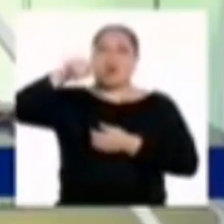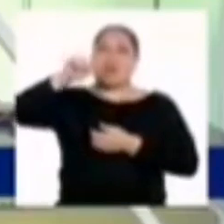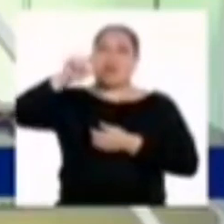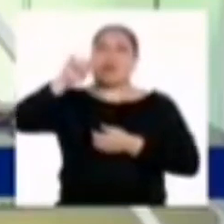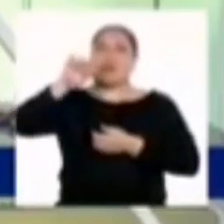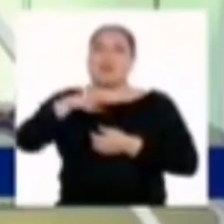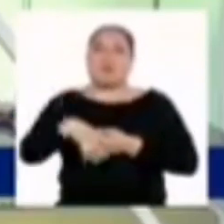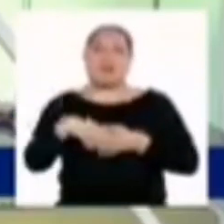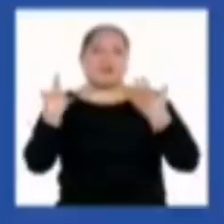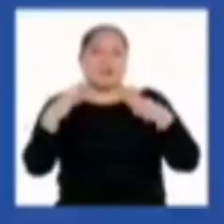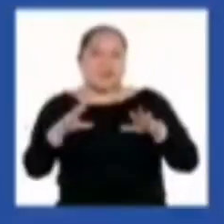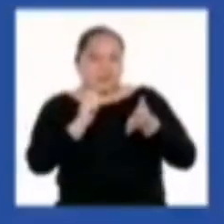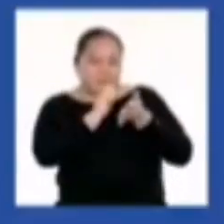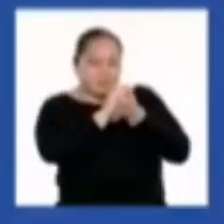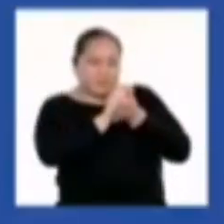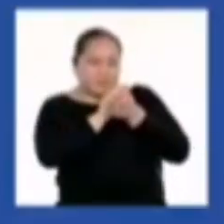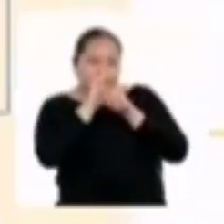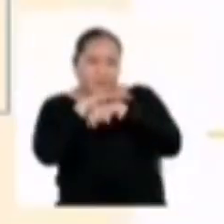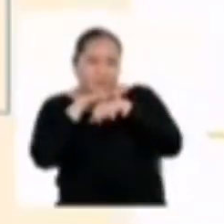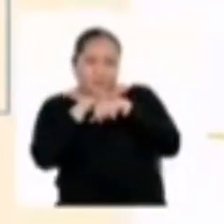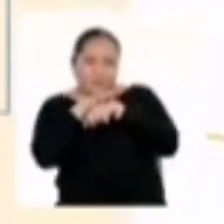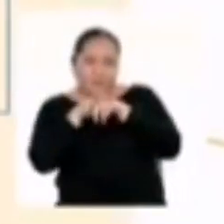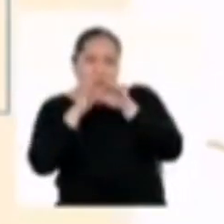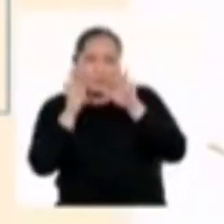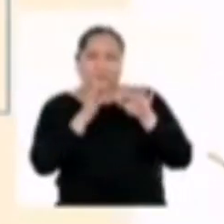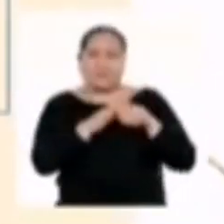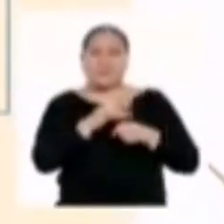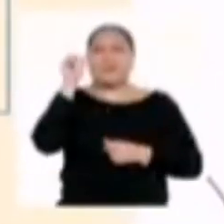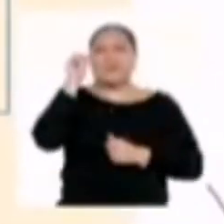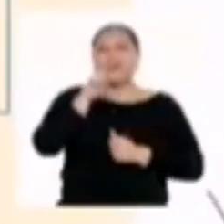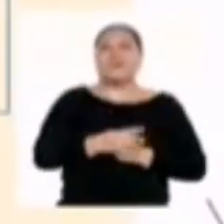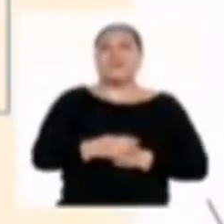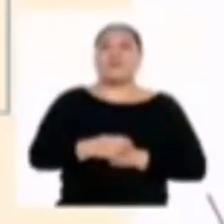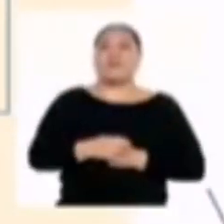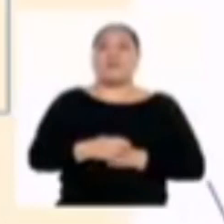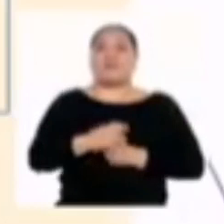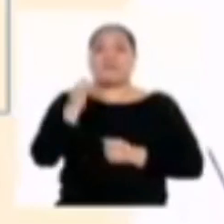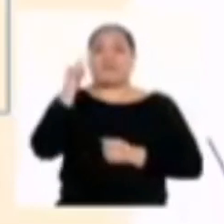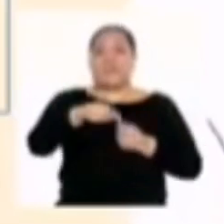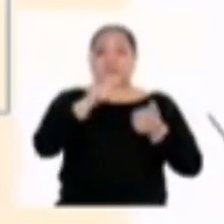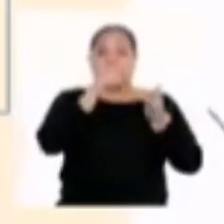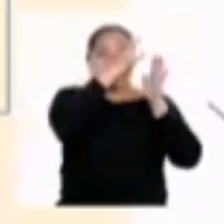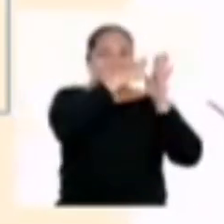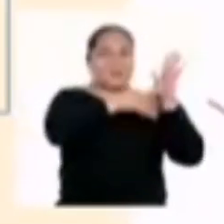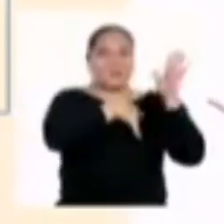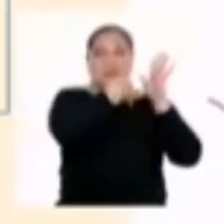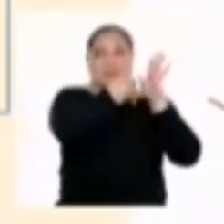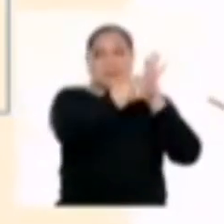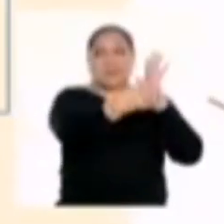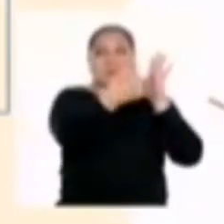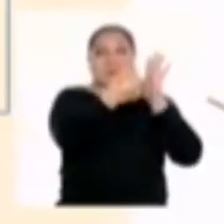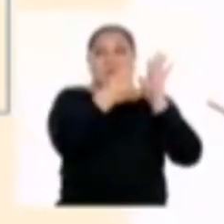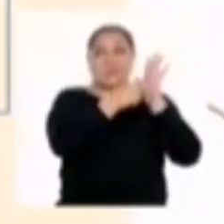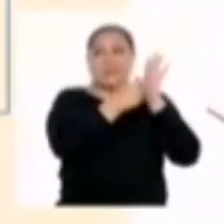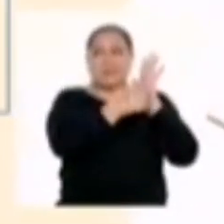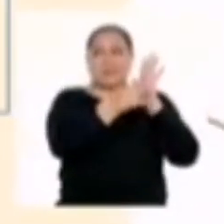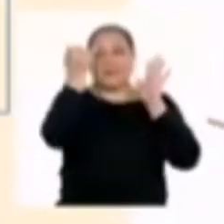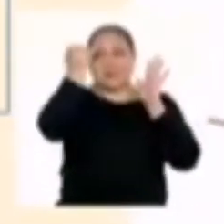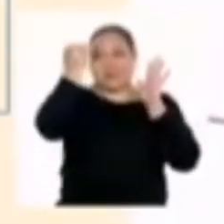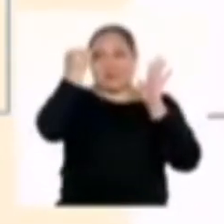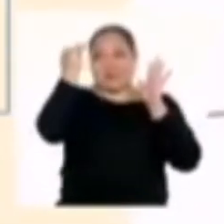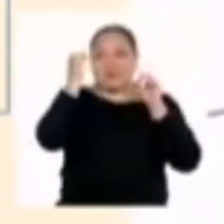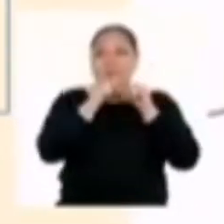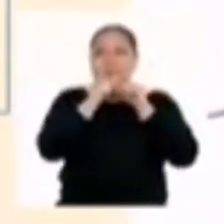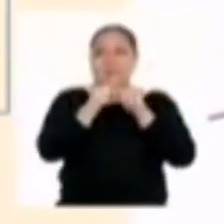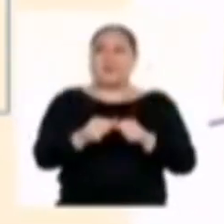¡A planificar! Así es, vamos a esquematizar nuestras ideas siguiendo